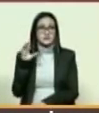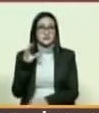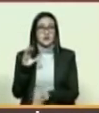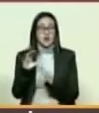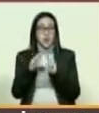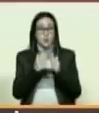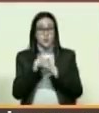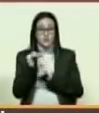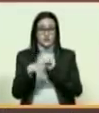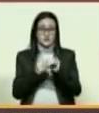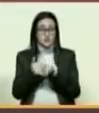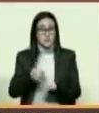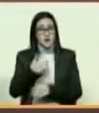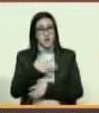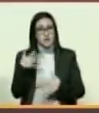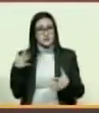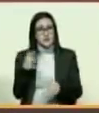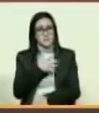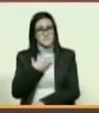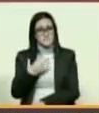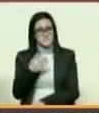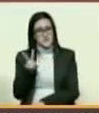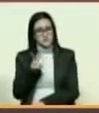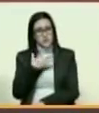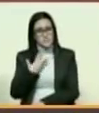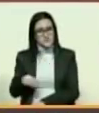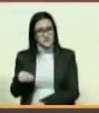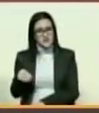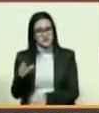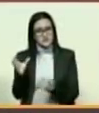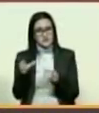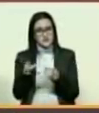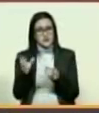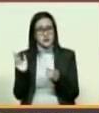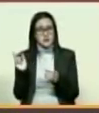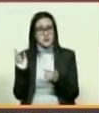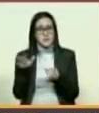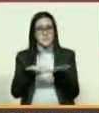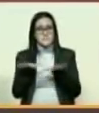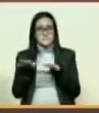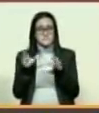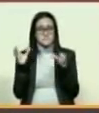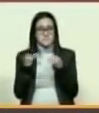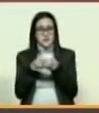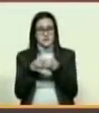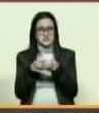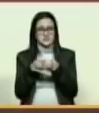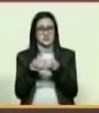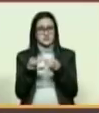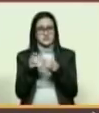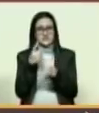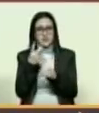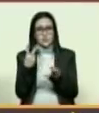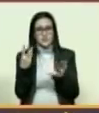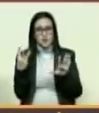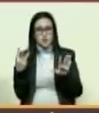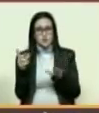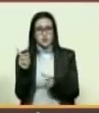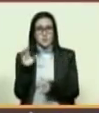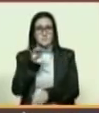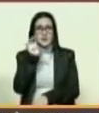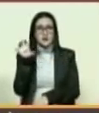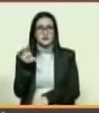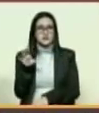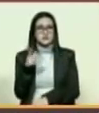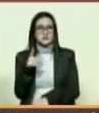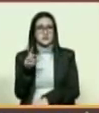grande. Por ejemplo, Venezuela es presidente del Movimiento de Países No Alineados, que agrupa 128 países, pero pareciera que fueran países